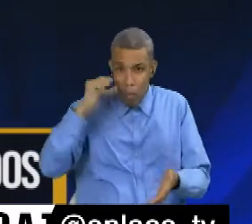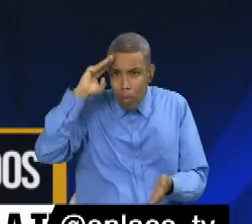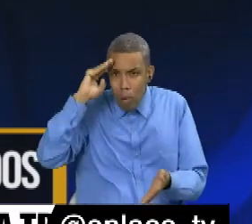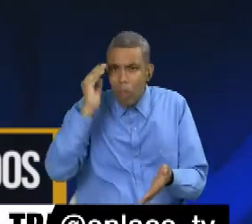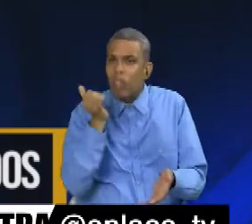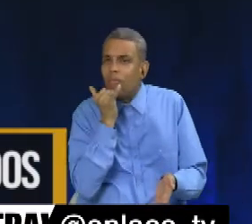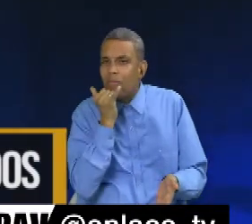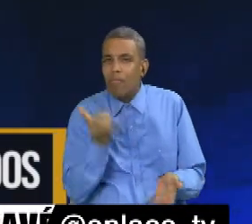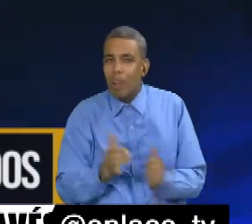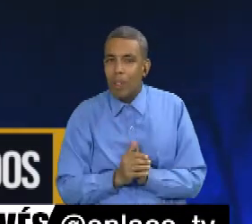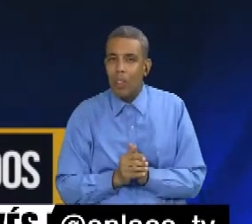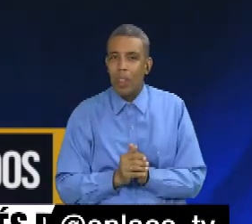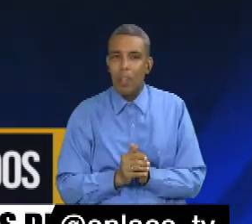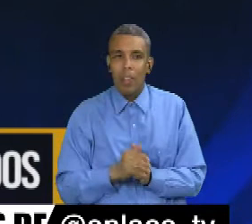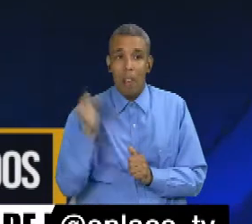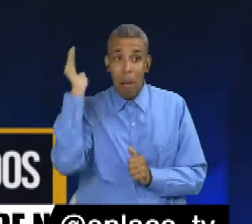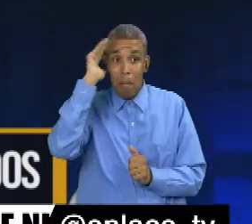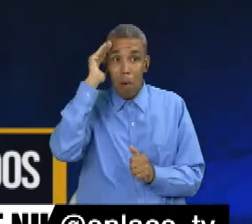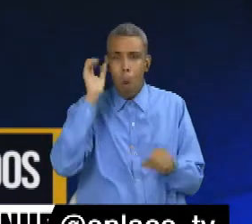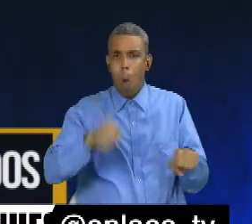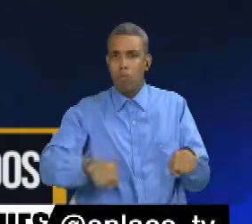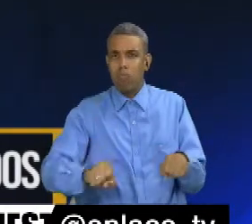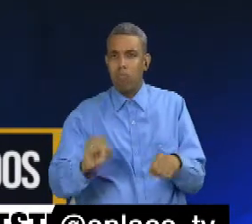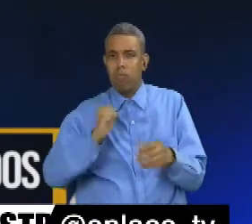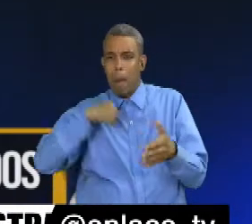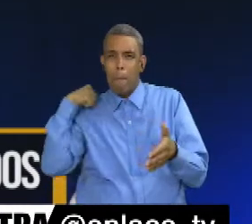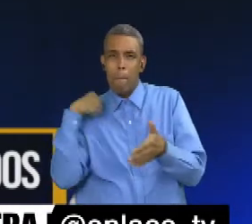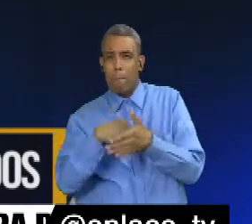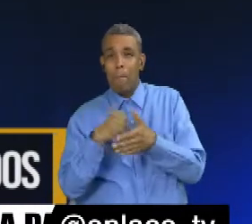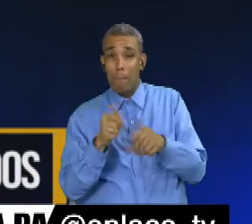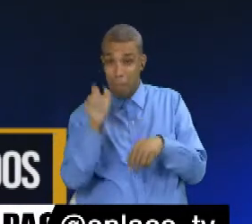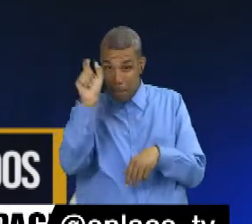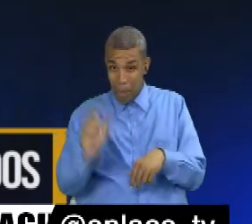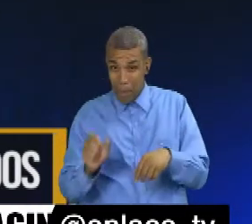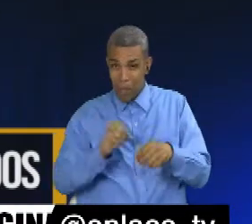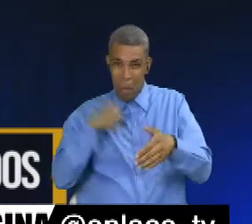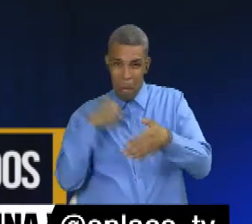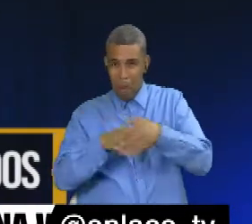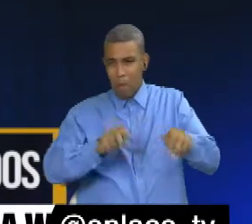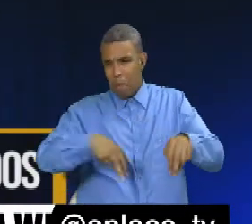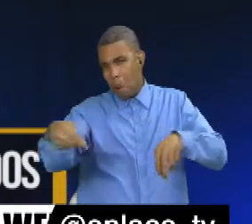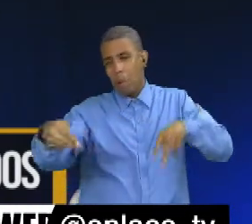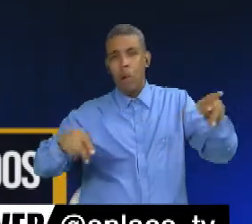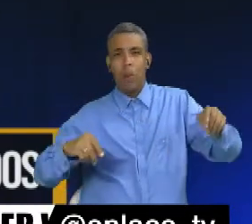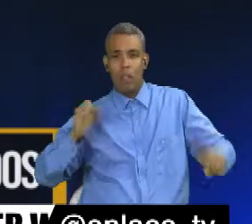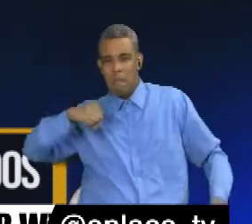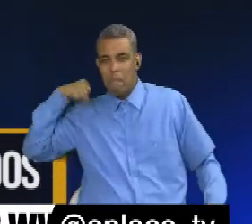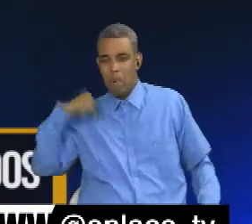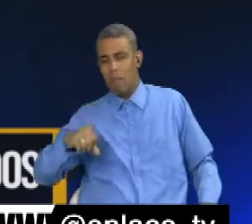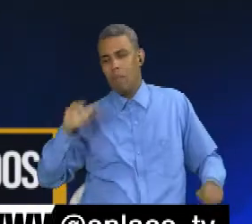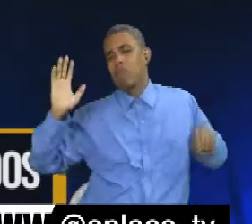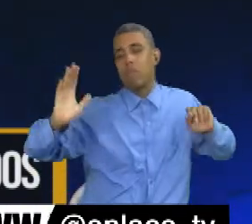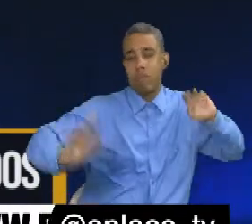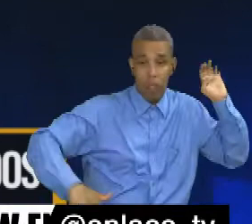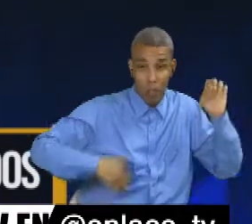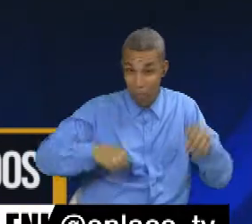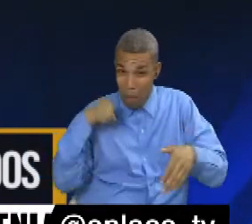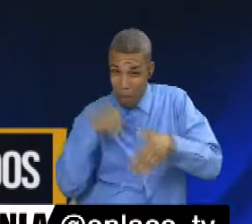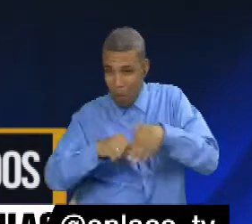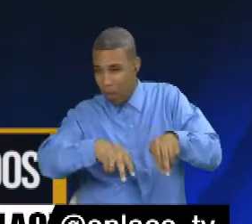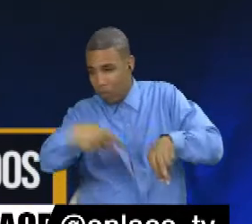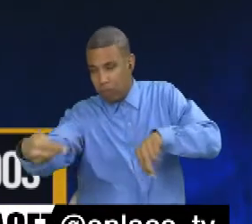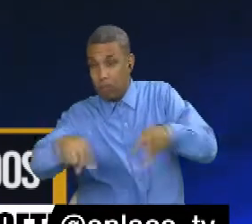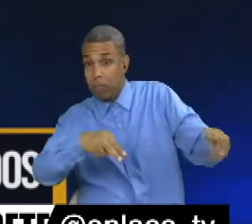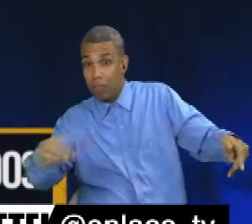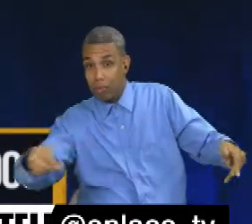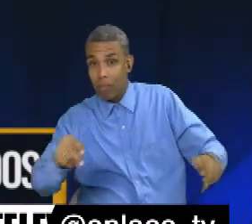se vio comprometida una patrulla de uniformados que habría atropellado a varias personas cuando cruzaban una calle. Los lesionados fueron